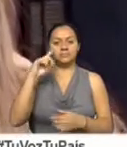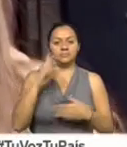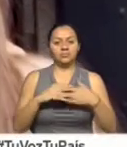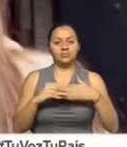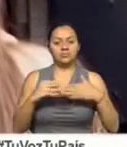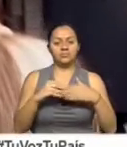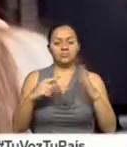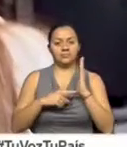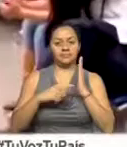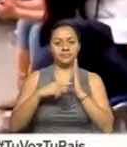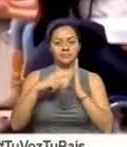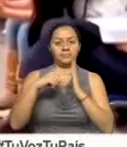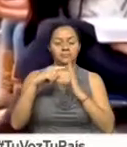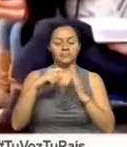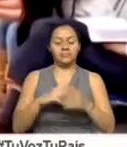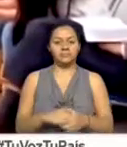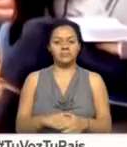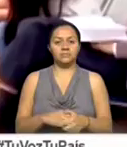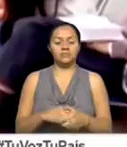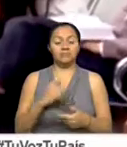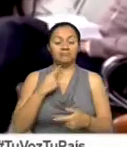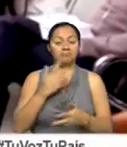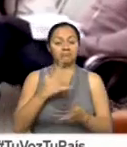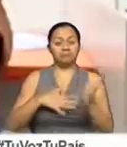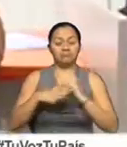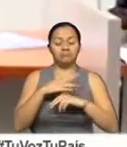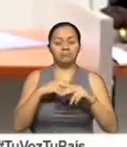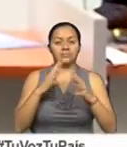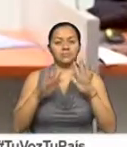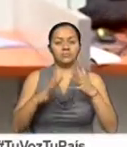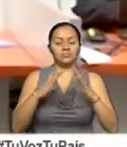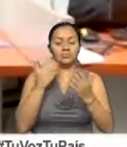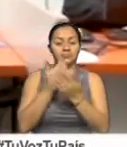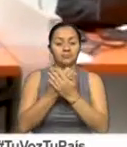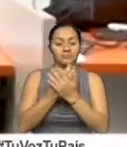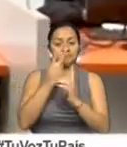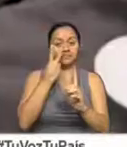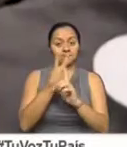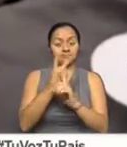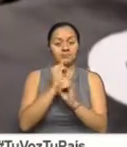en tributo. Sin embargo, el panorama económico actual proyecta que la